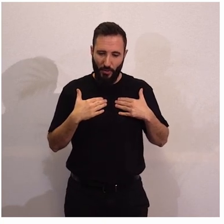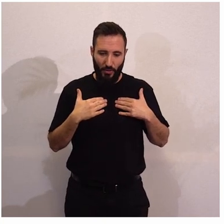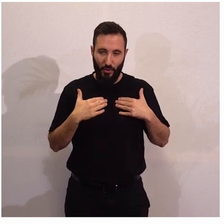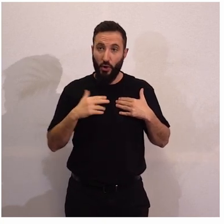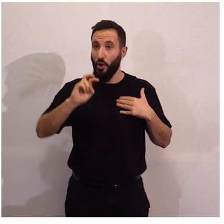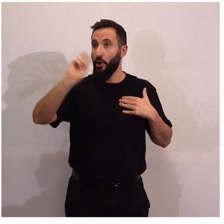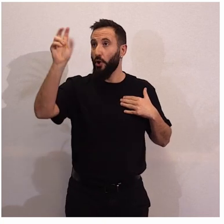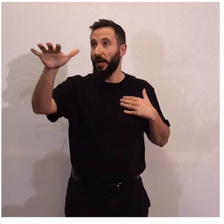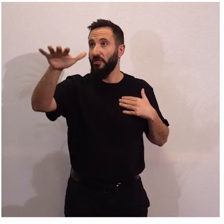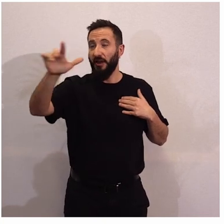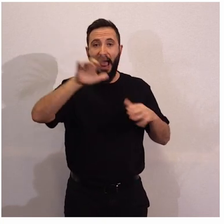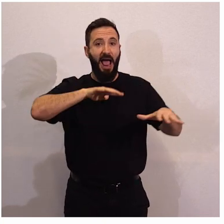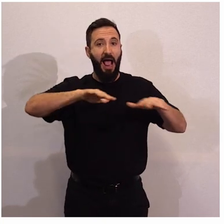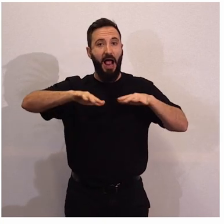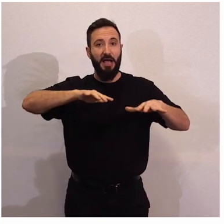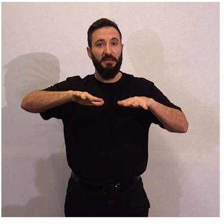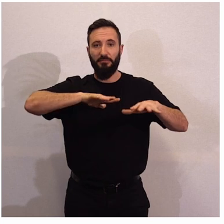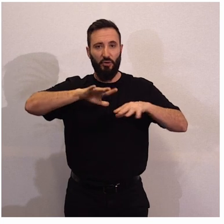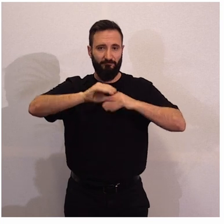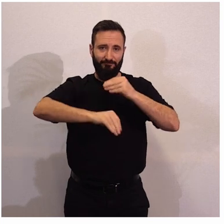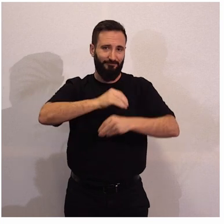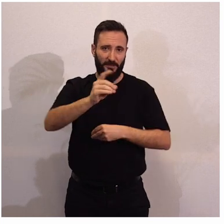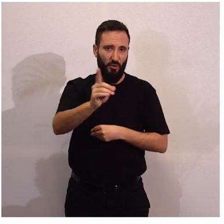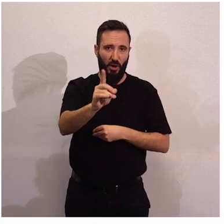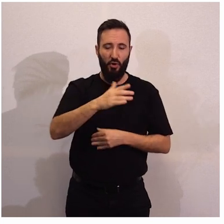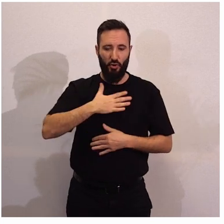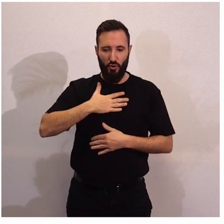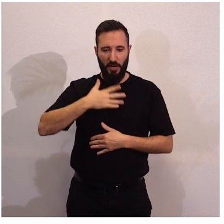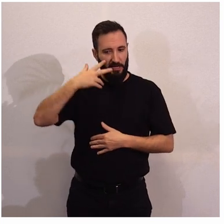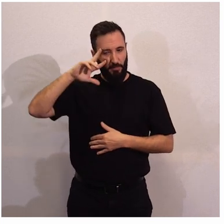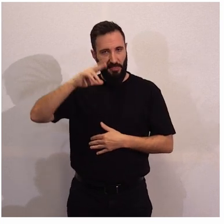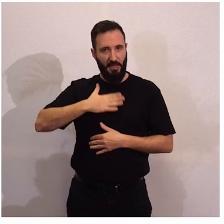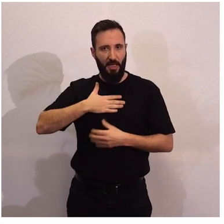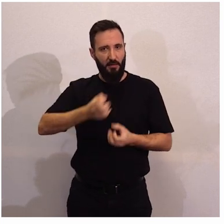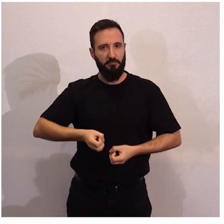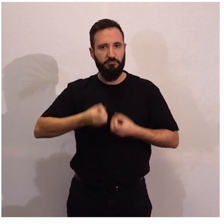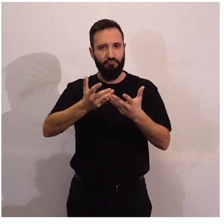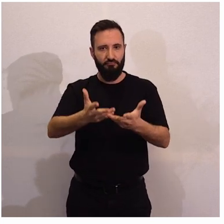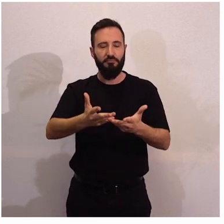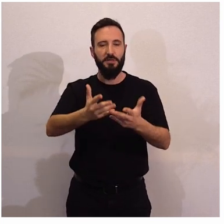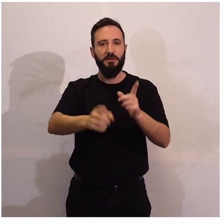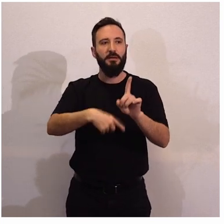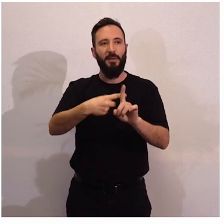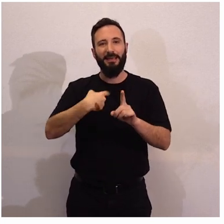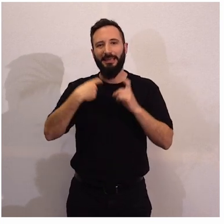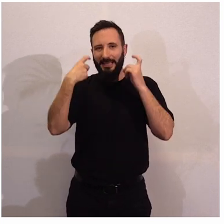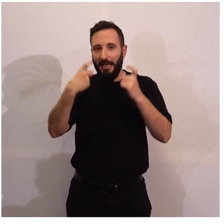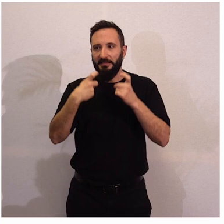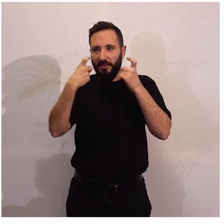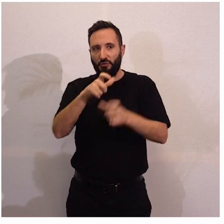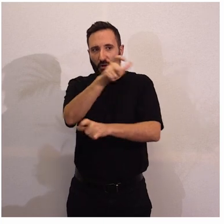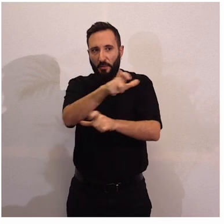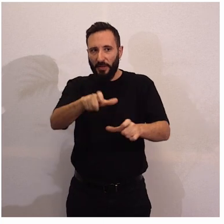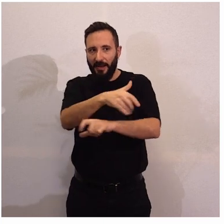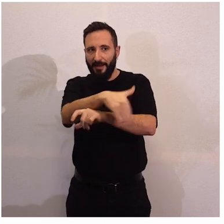ningún sitio. Yo hablo de mi experiencia y estoy intentando ayudar a la gente sin